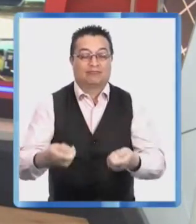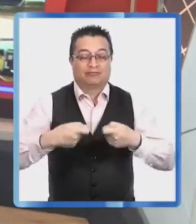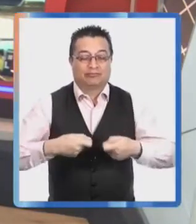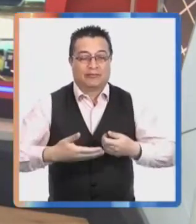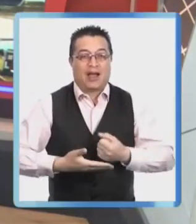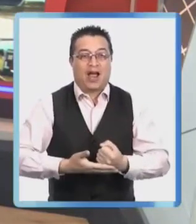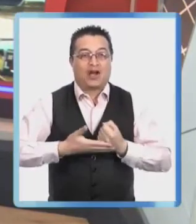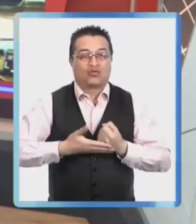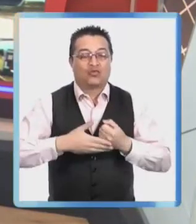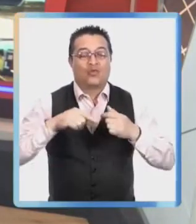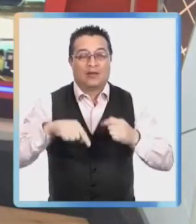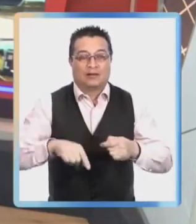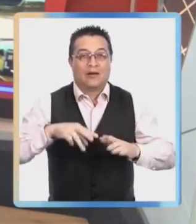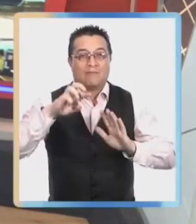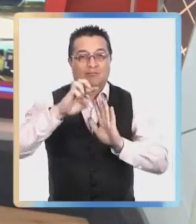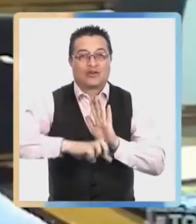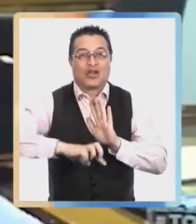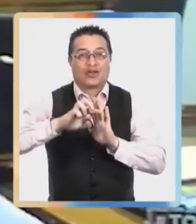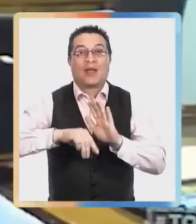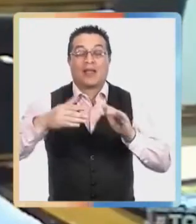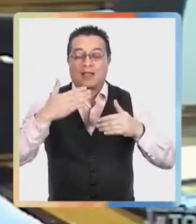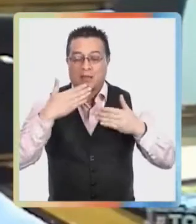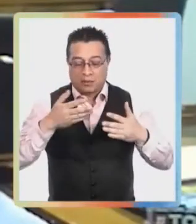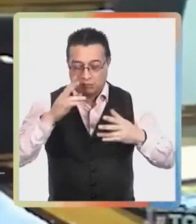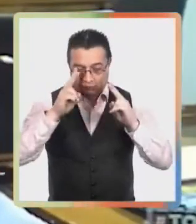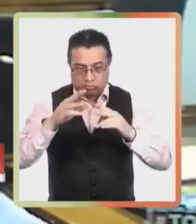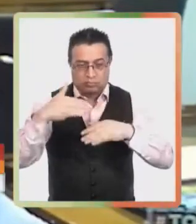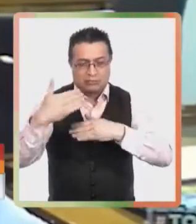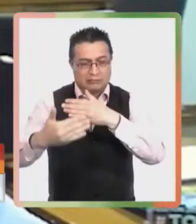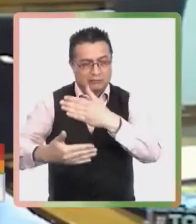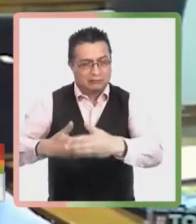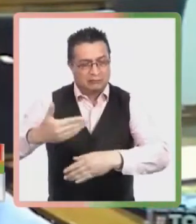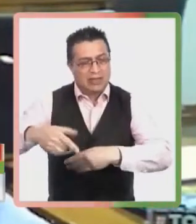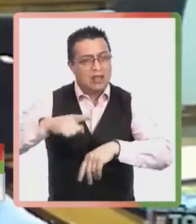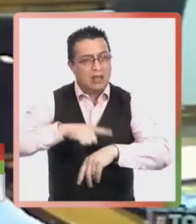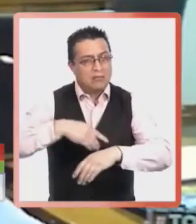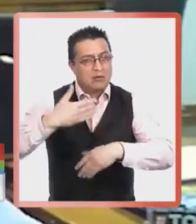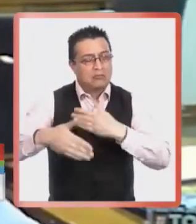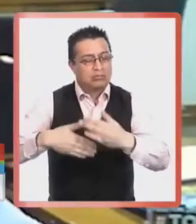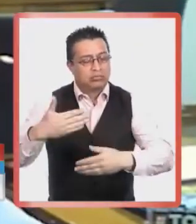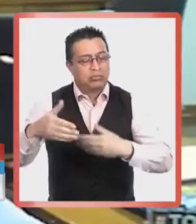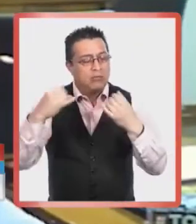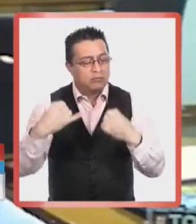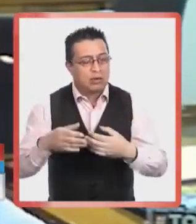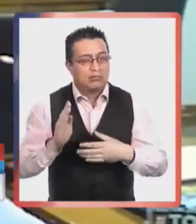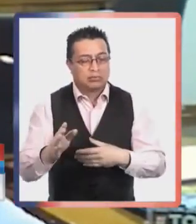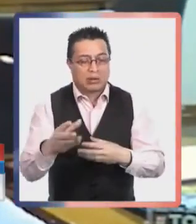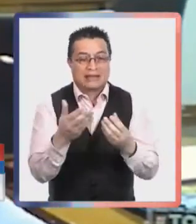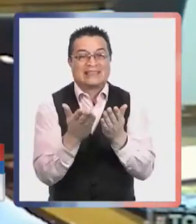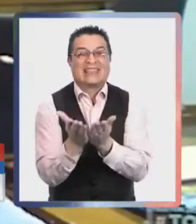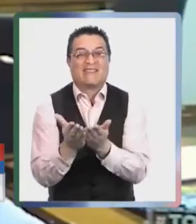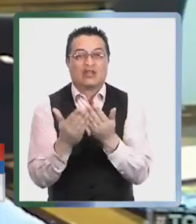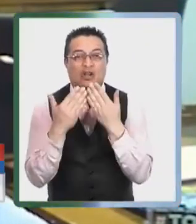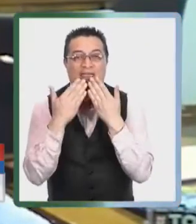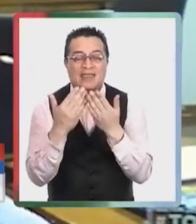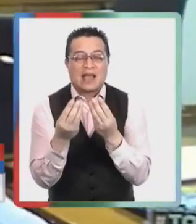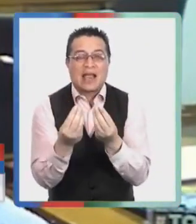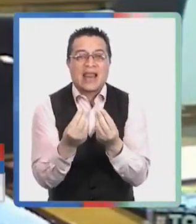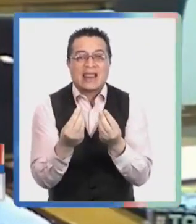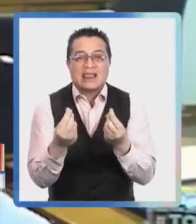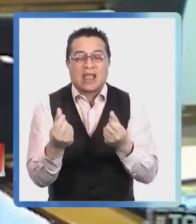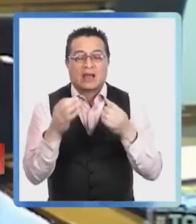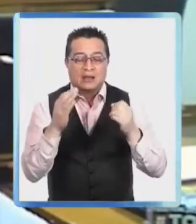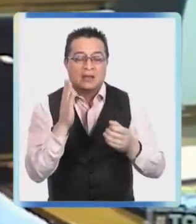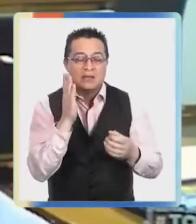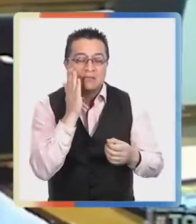que nos aporta para implementar estos proyectos y lo más importante para hacerlos sostenibles en el tiempo entregando un servicio con calidad y muy